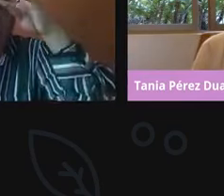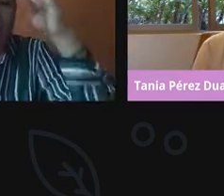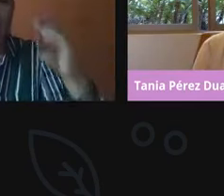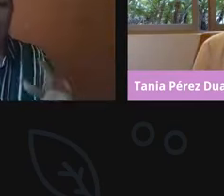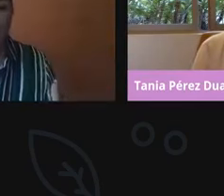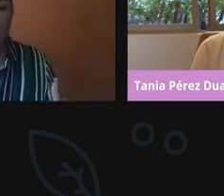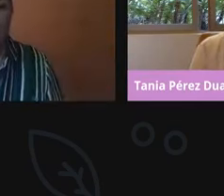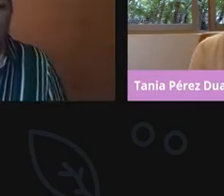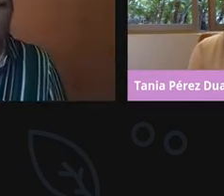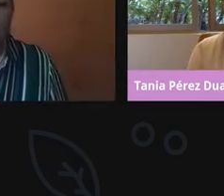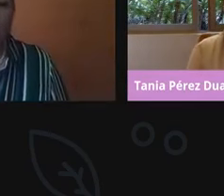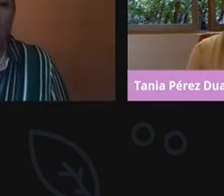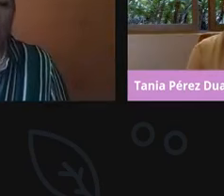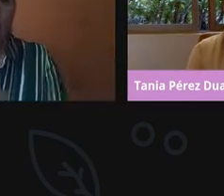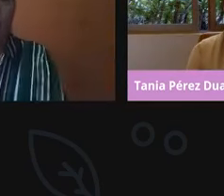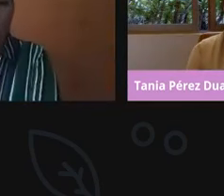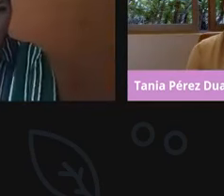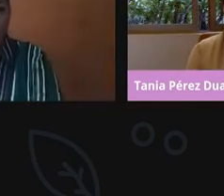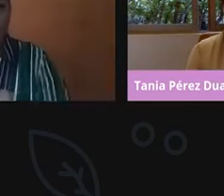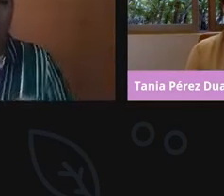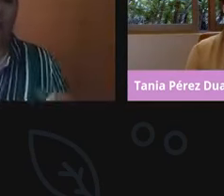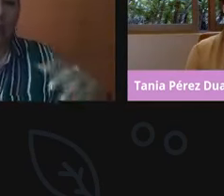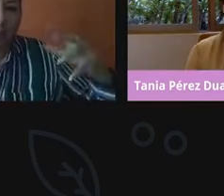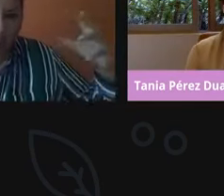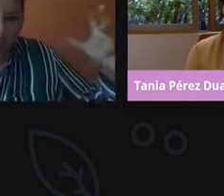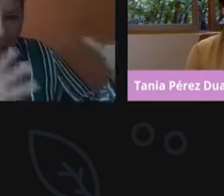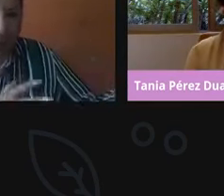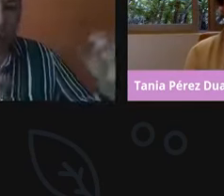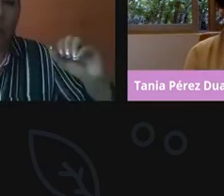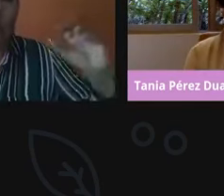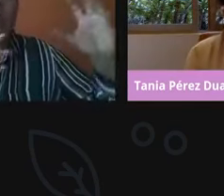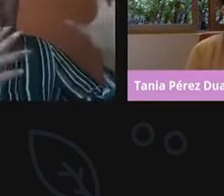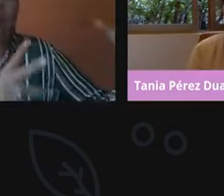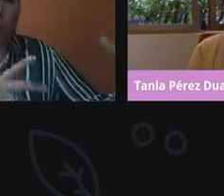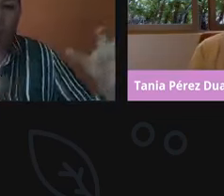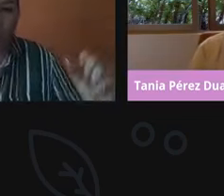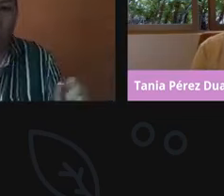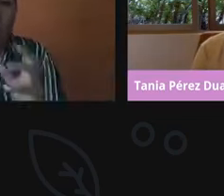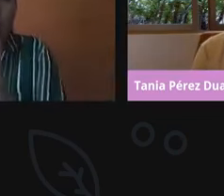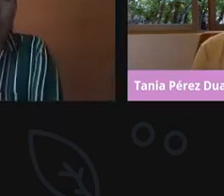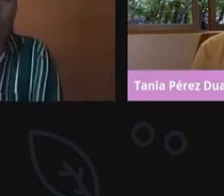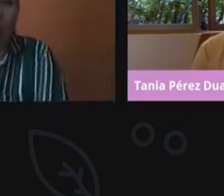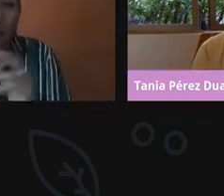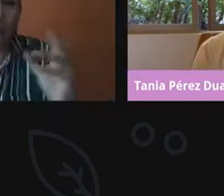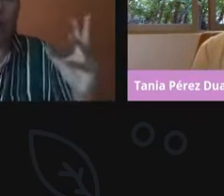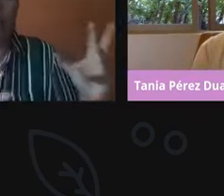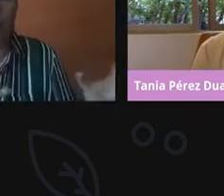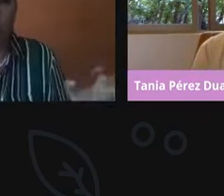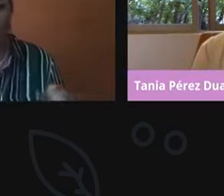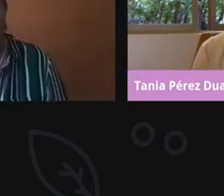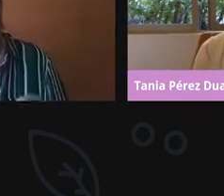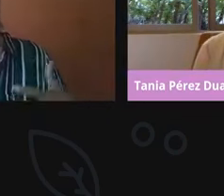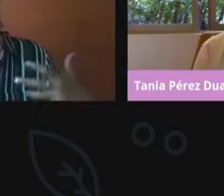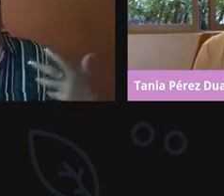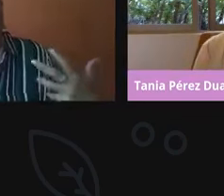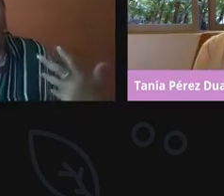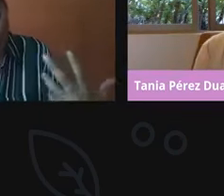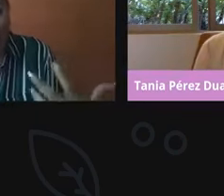esta malentendida, voy de compras, ¿no? Tengo obsesión por las compras, por los zapatos, por las